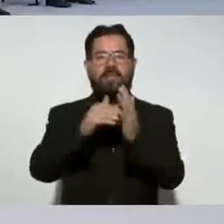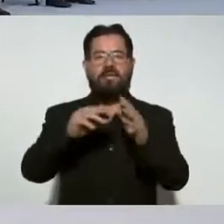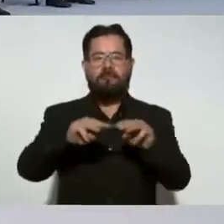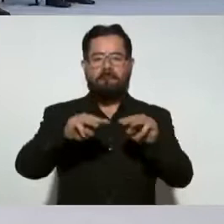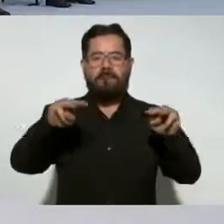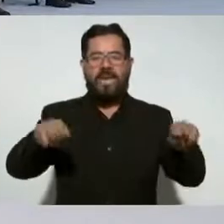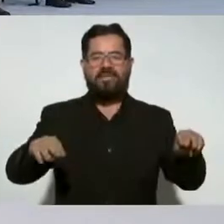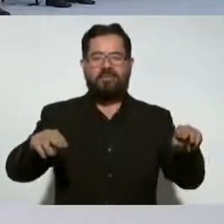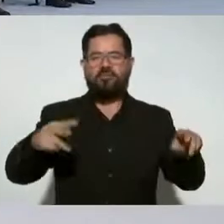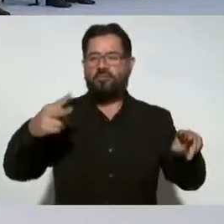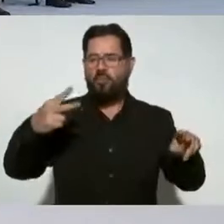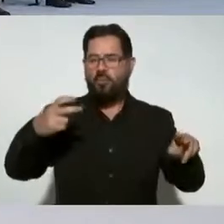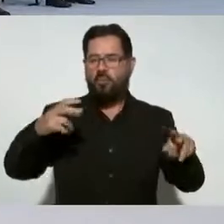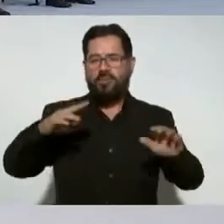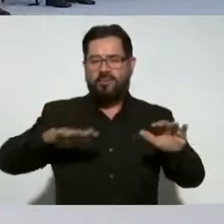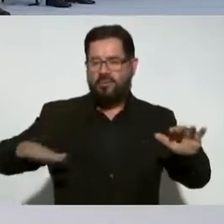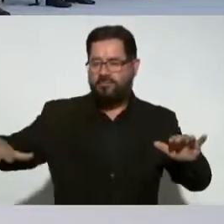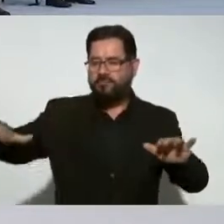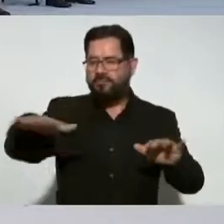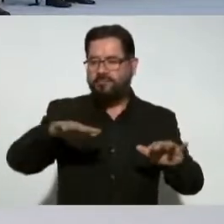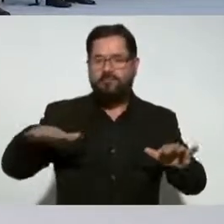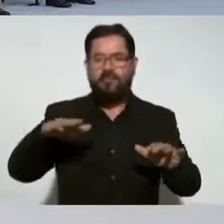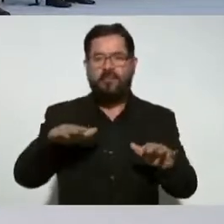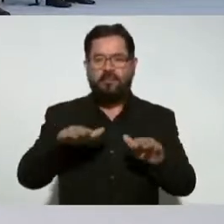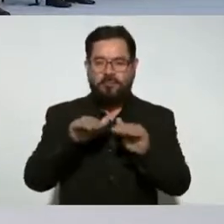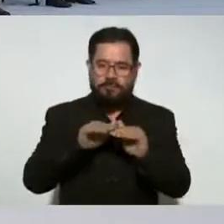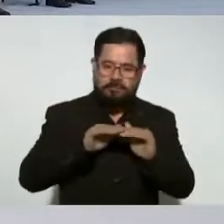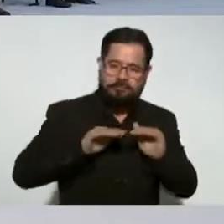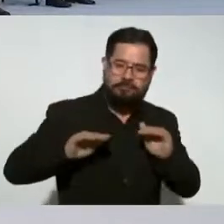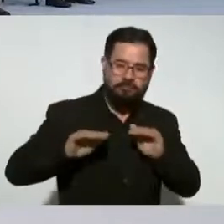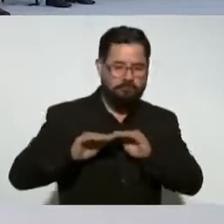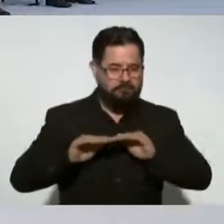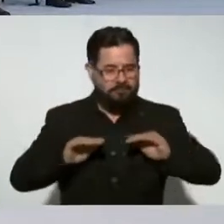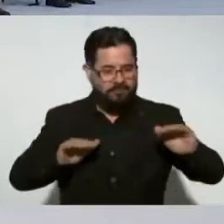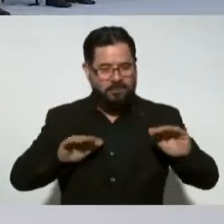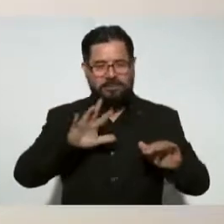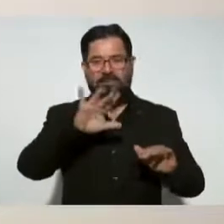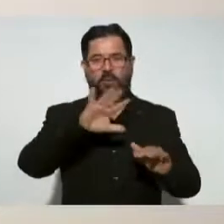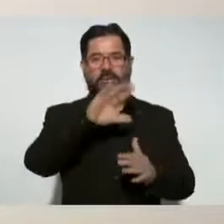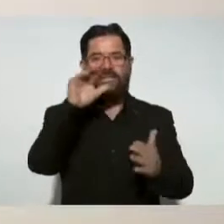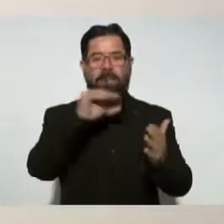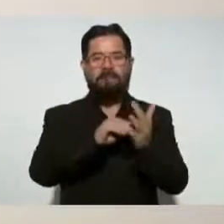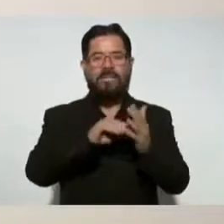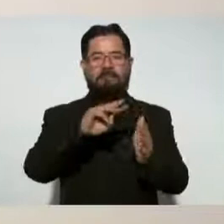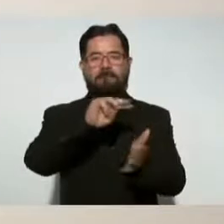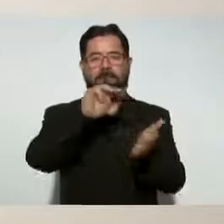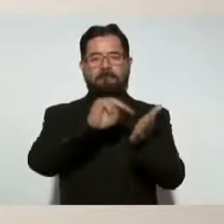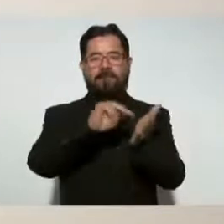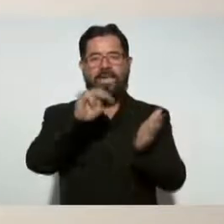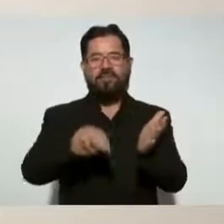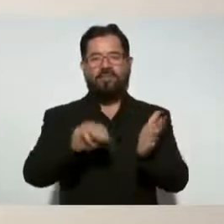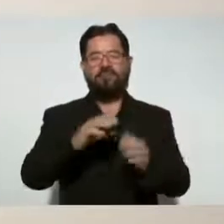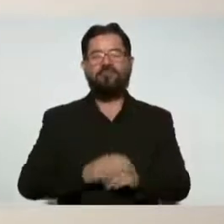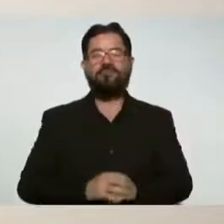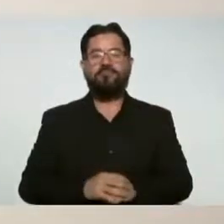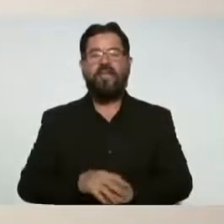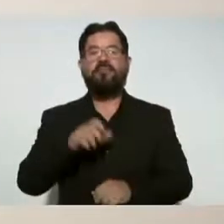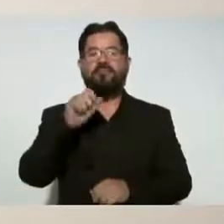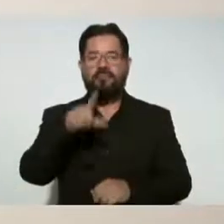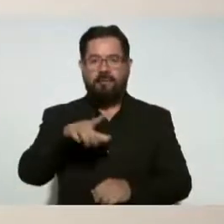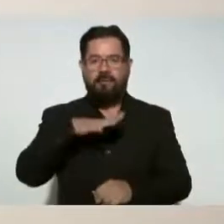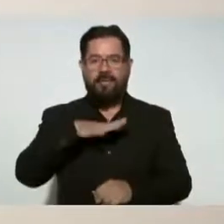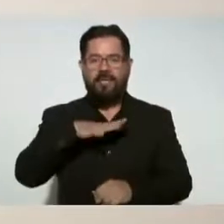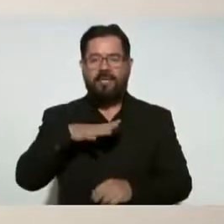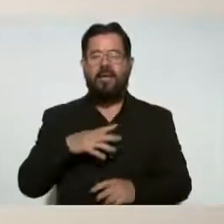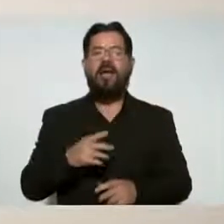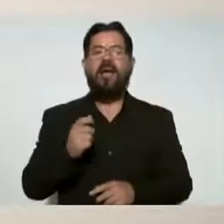de construcción y una superficie de 50.000 metros cuadrados. También contará con una amplia